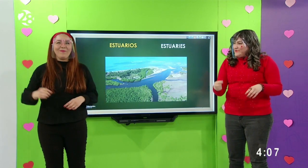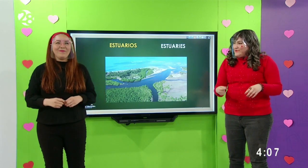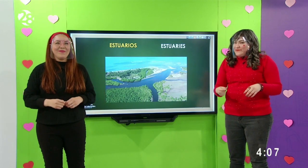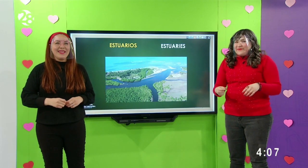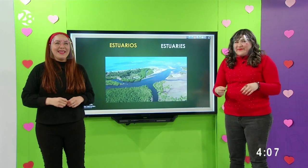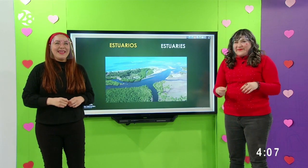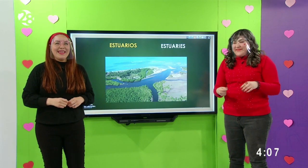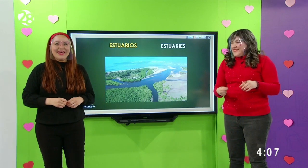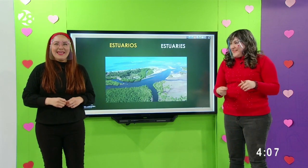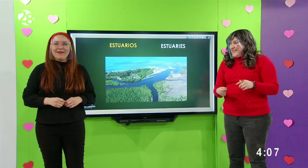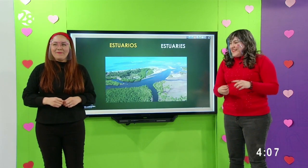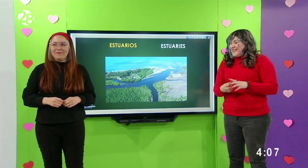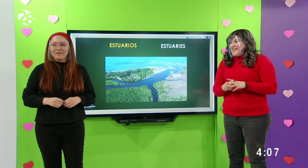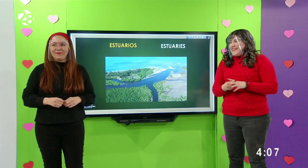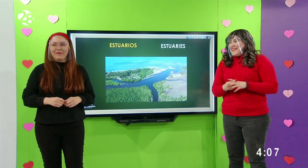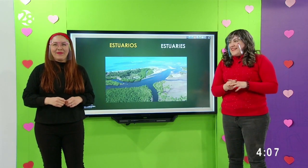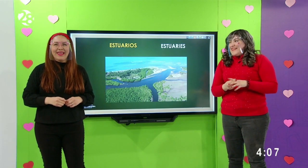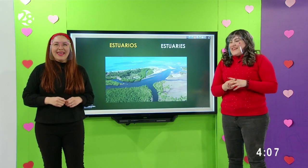pulpo.